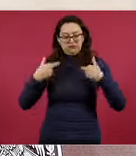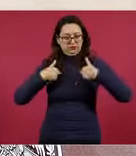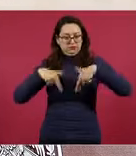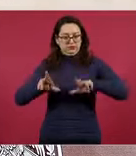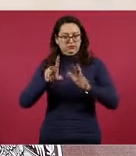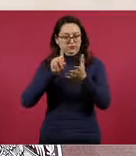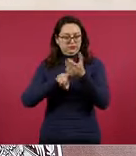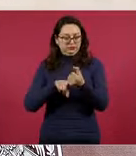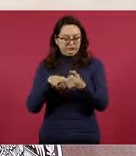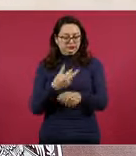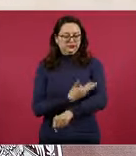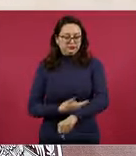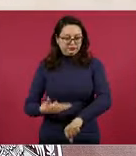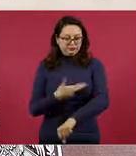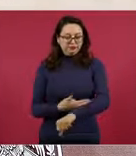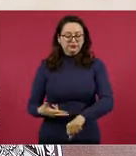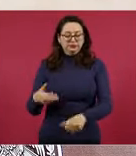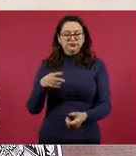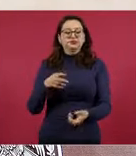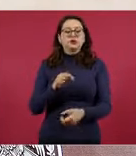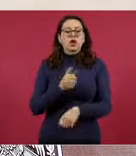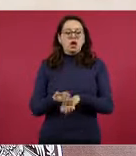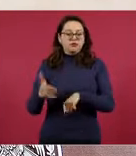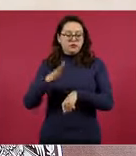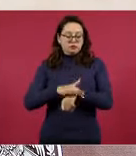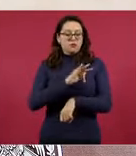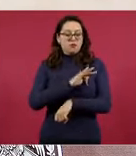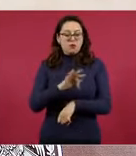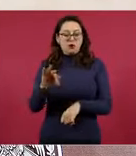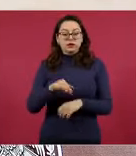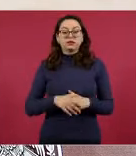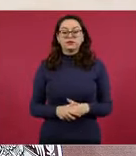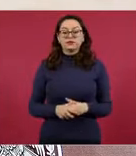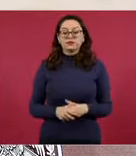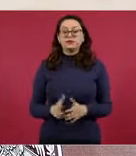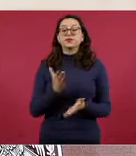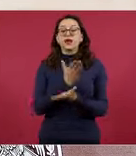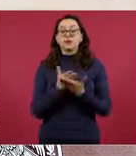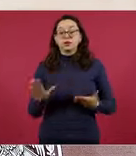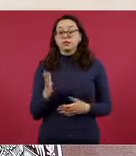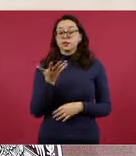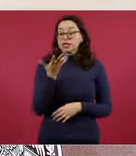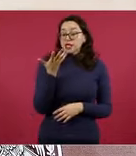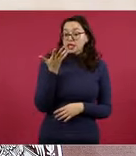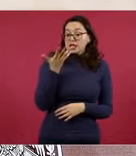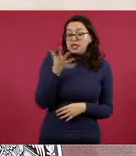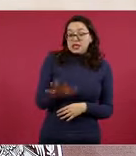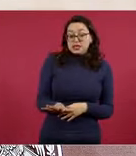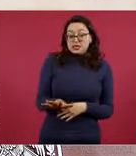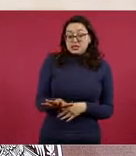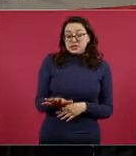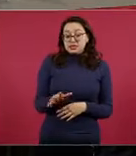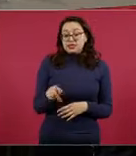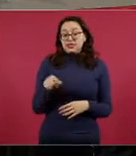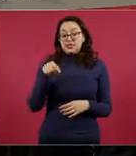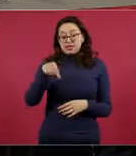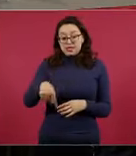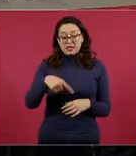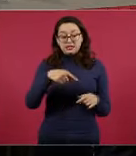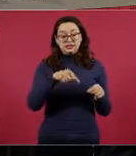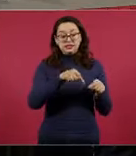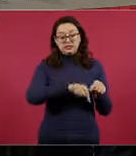Adicionalmente, en el mismo interior de la megafarmacia hay 10 posiciones exclusivas para ella para embarque y salida de